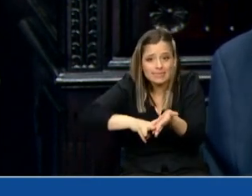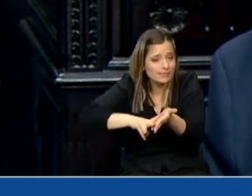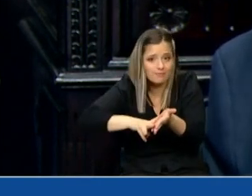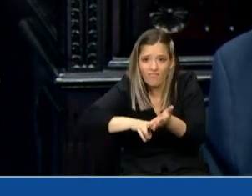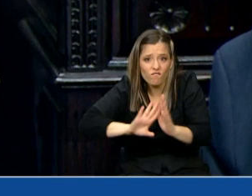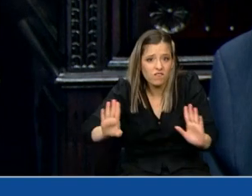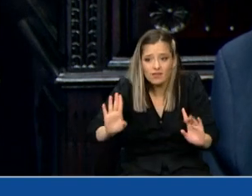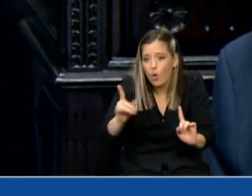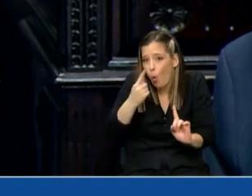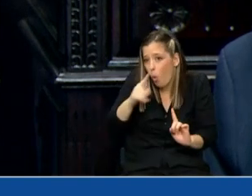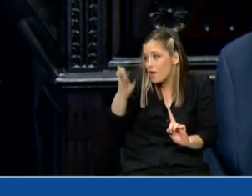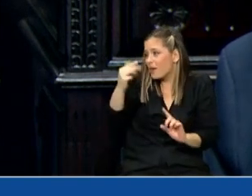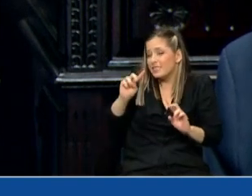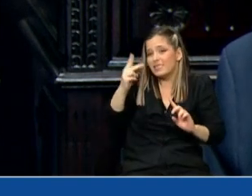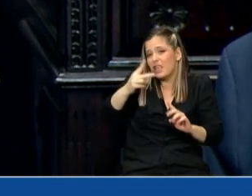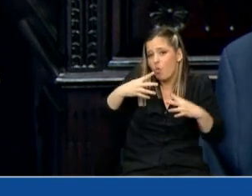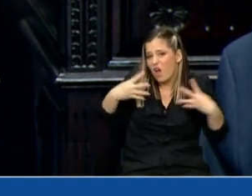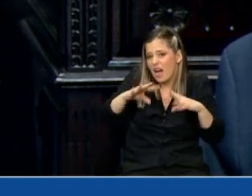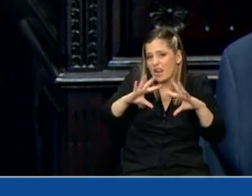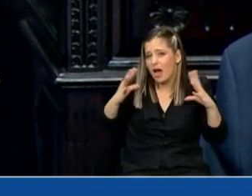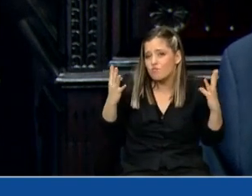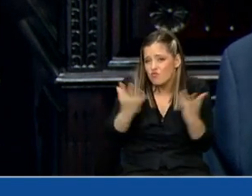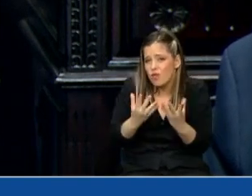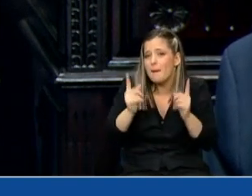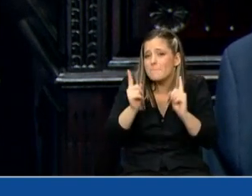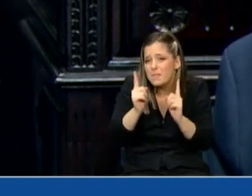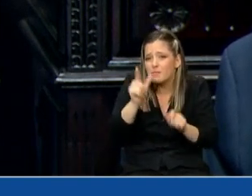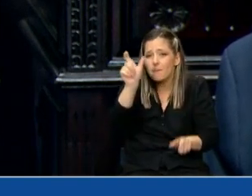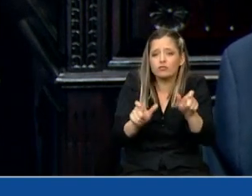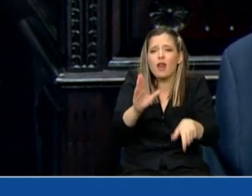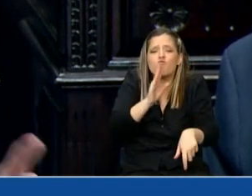que llevara a la cantidad de judíos muertos,